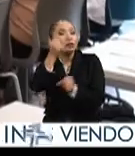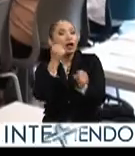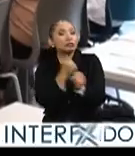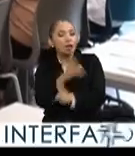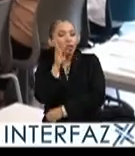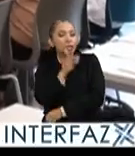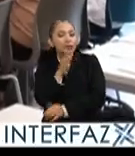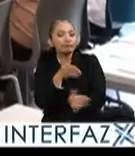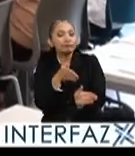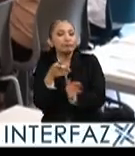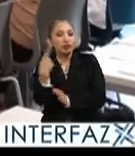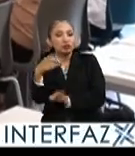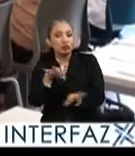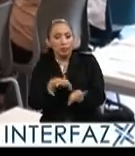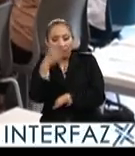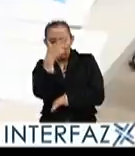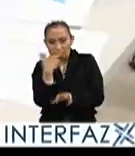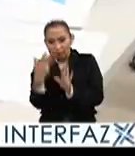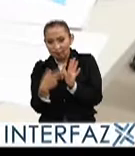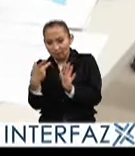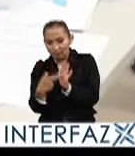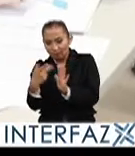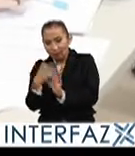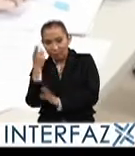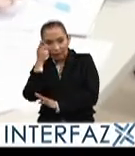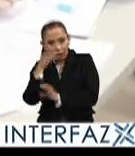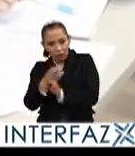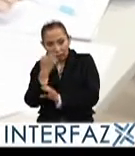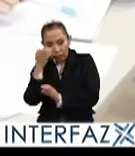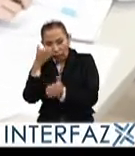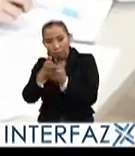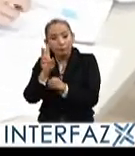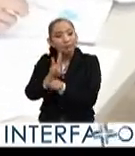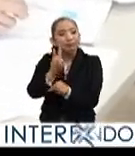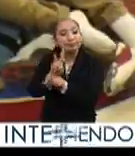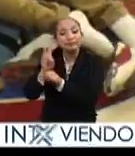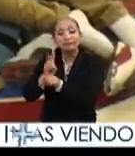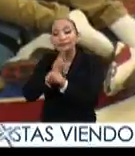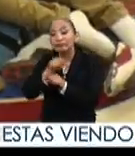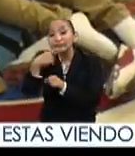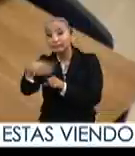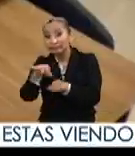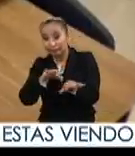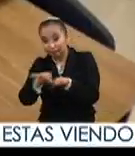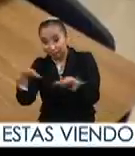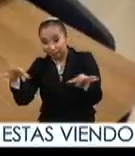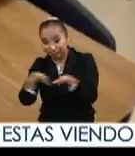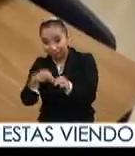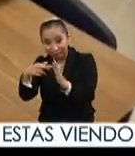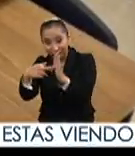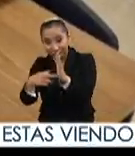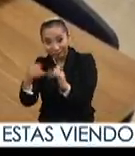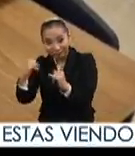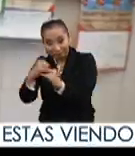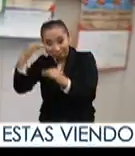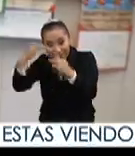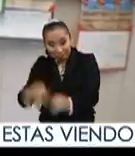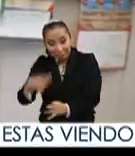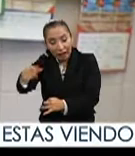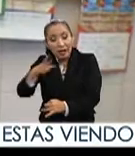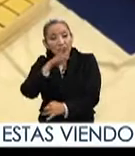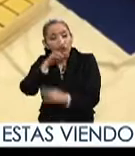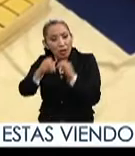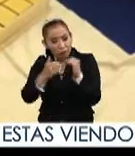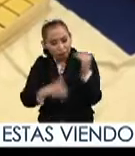años. Sus labores son revisadas continuamente por el director de la escuela en cuestión. Si su trabajo se ajusta a los criterios de la institución y da